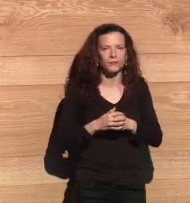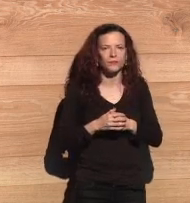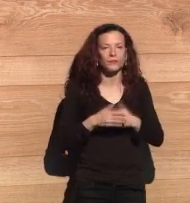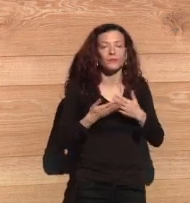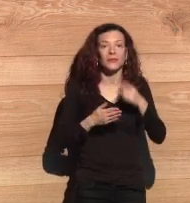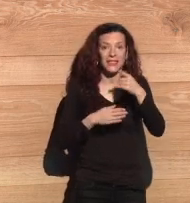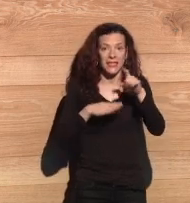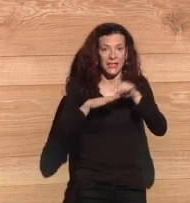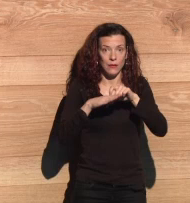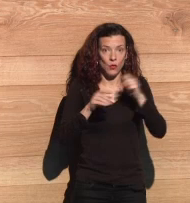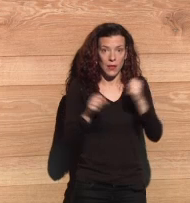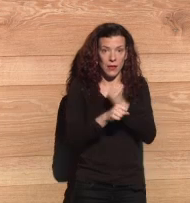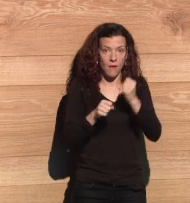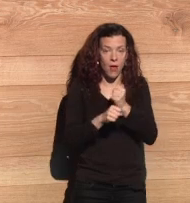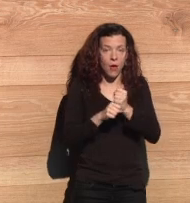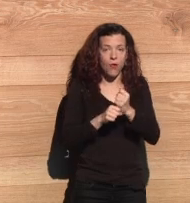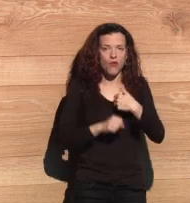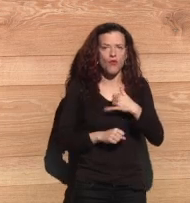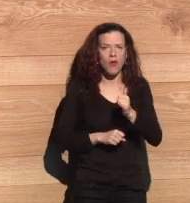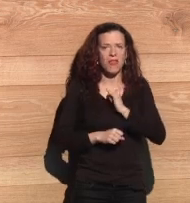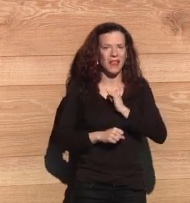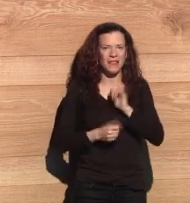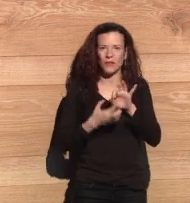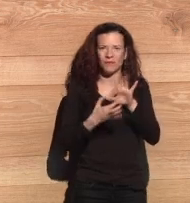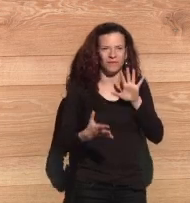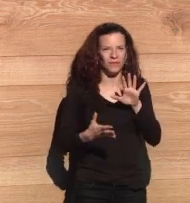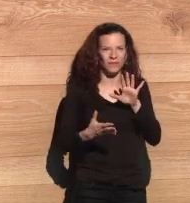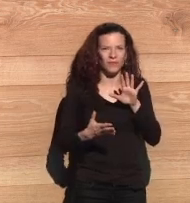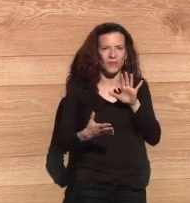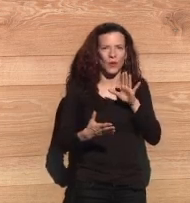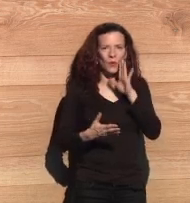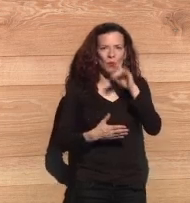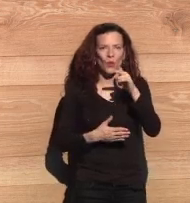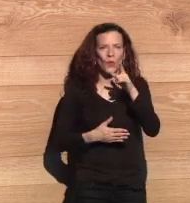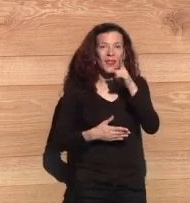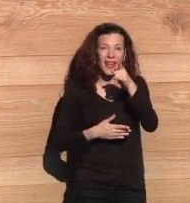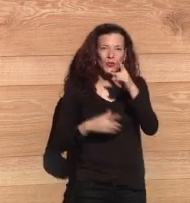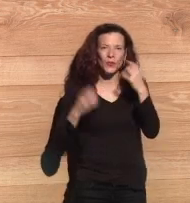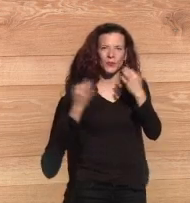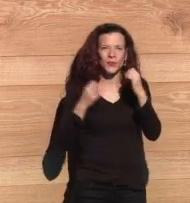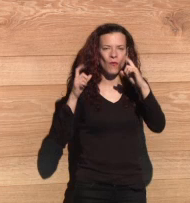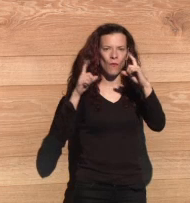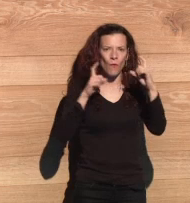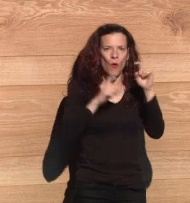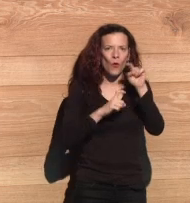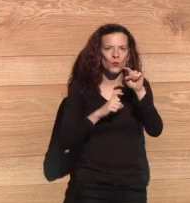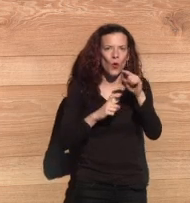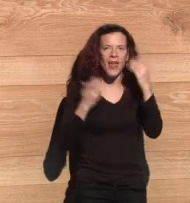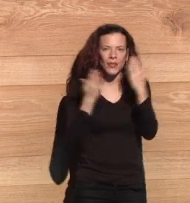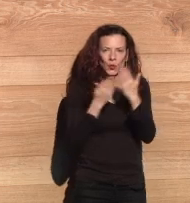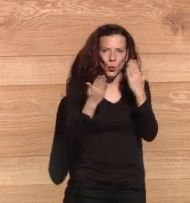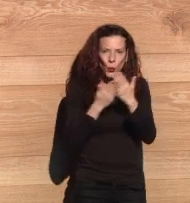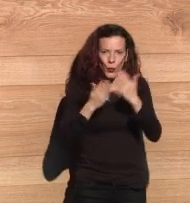Este tipo de trabajo en el que yo no me identifico porque yo me he vertebrado en el documentalismo, y estas son fotografías de